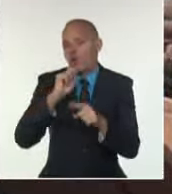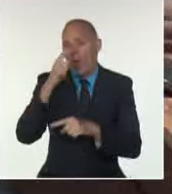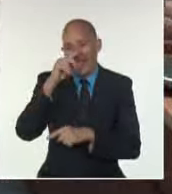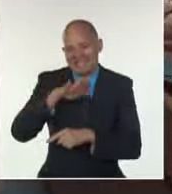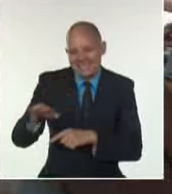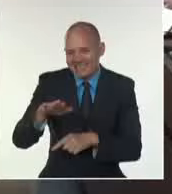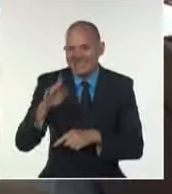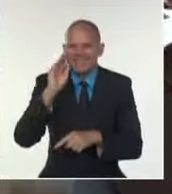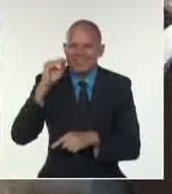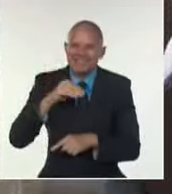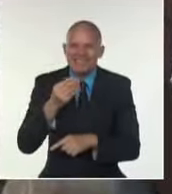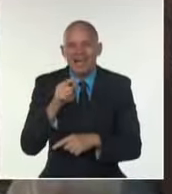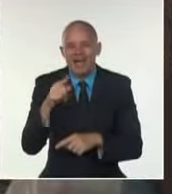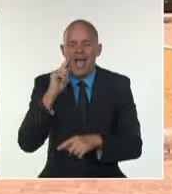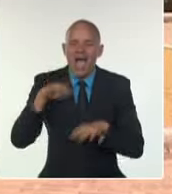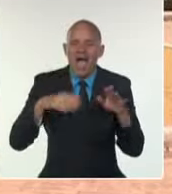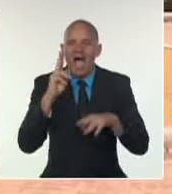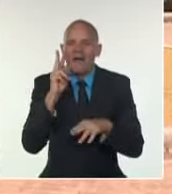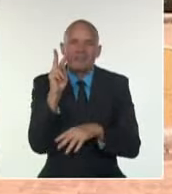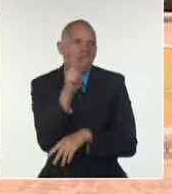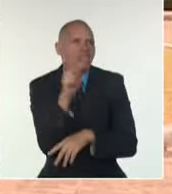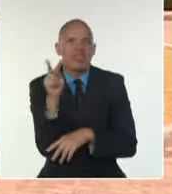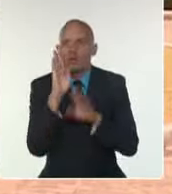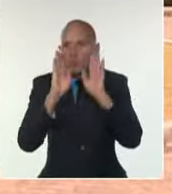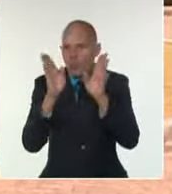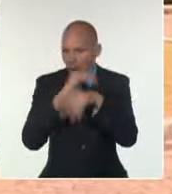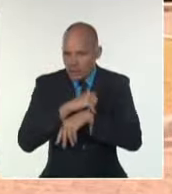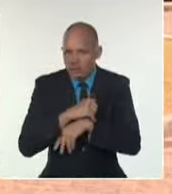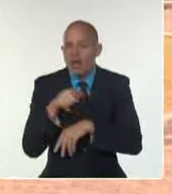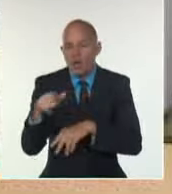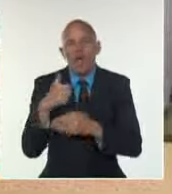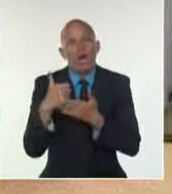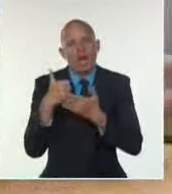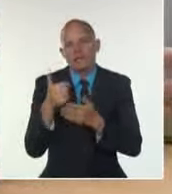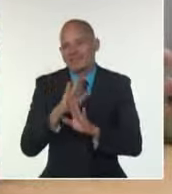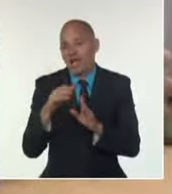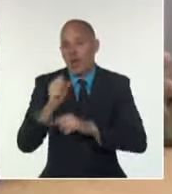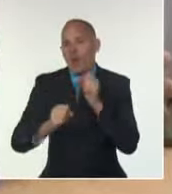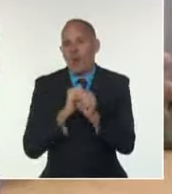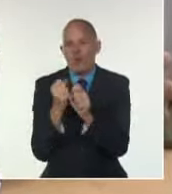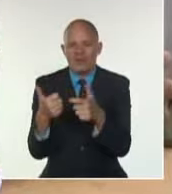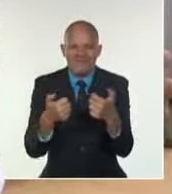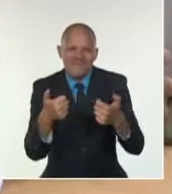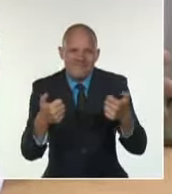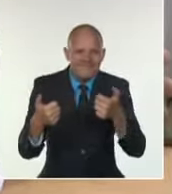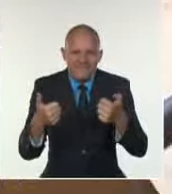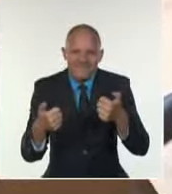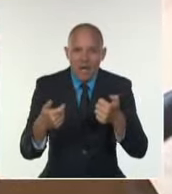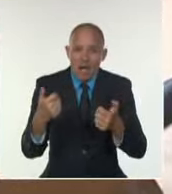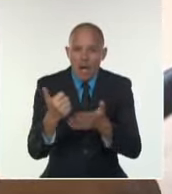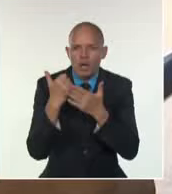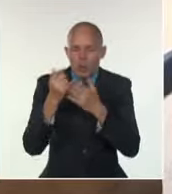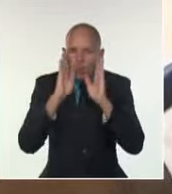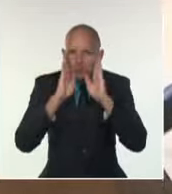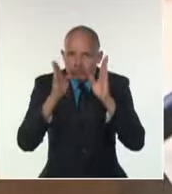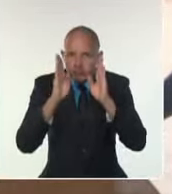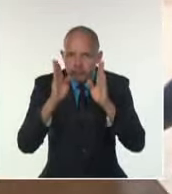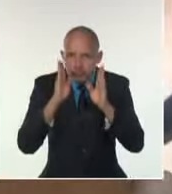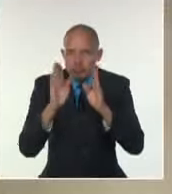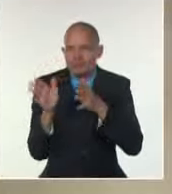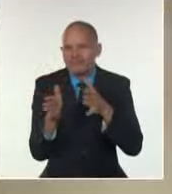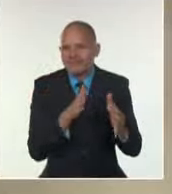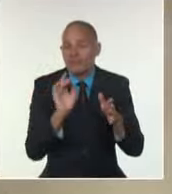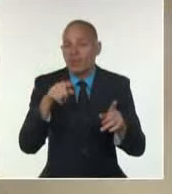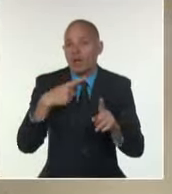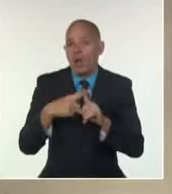virtual. Por su parte, la empresa Combiomed, tecnología médica digital, se enfoca en dos principales líneas de trabajo: la